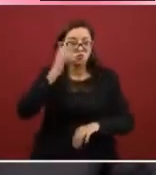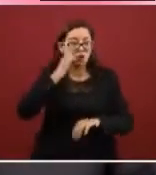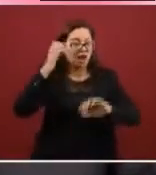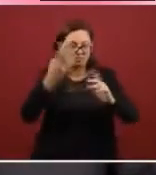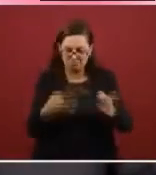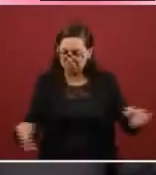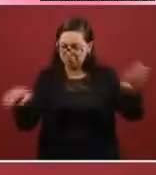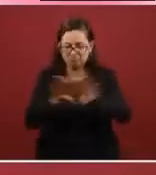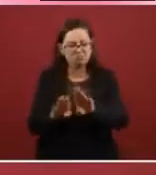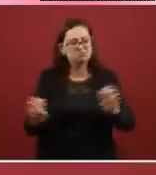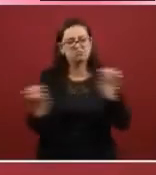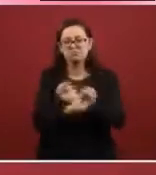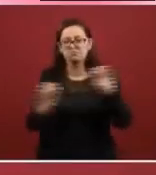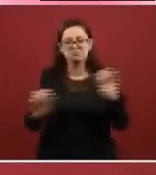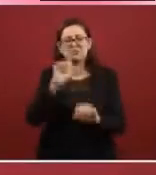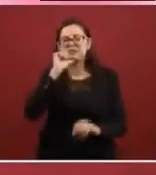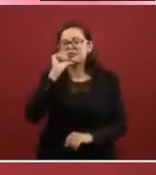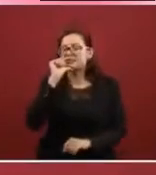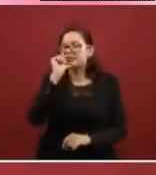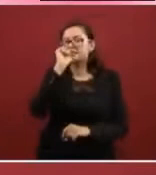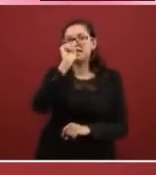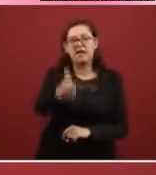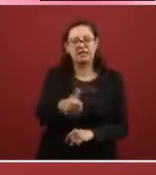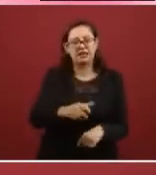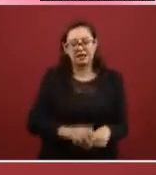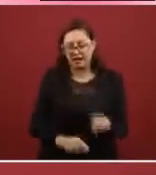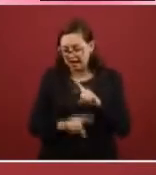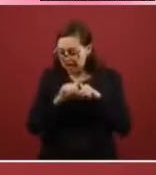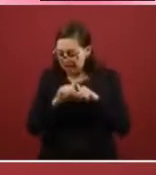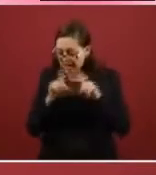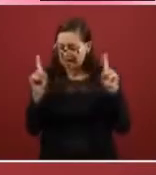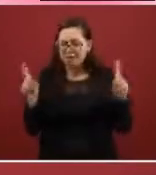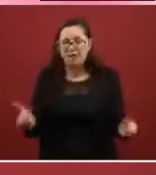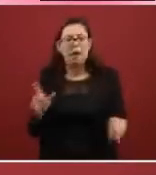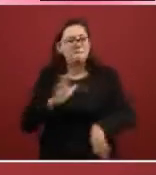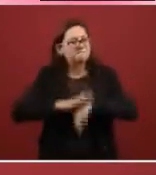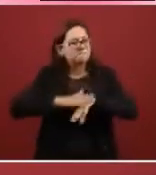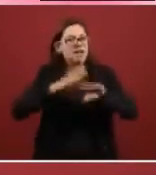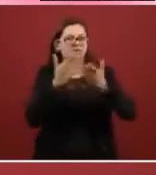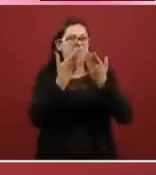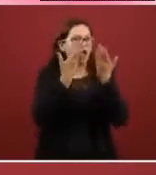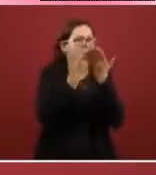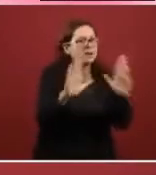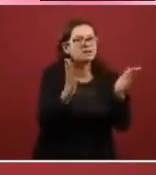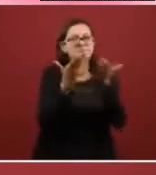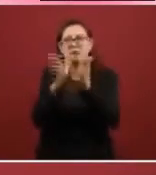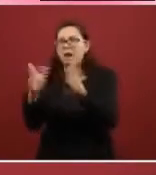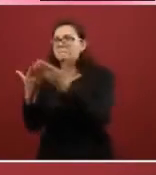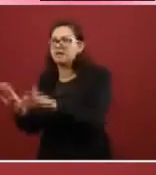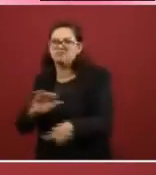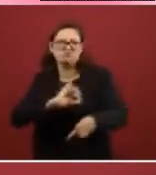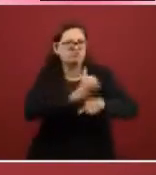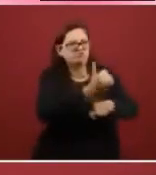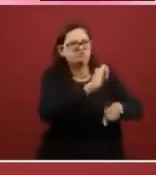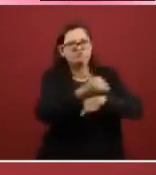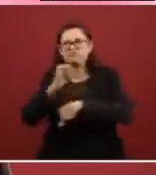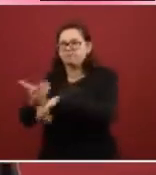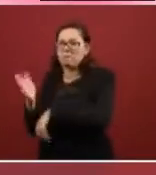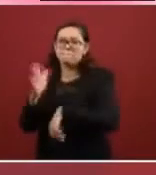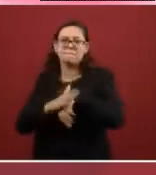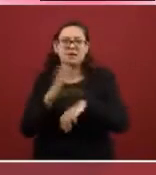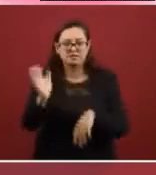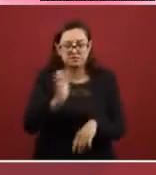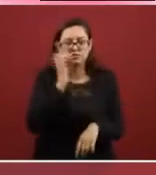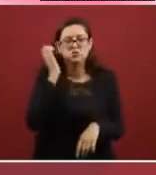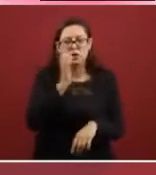now. Al contrario. On the contrary. Vamos a abrir. We're going to open new ones. Más escuelas. More schools. Ya lo estamos